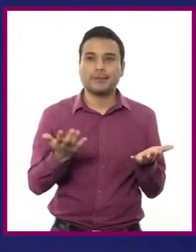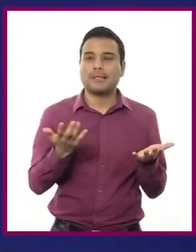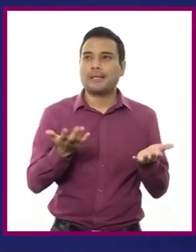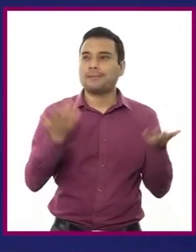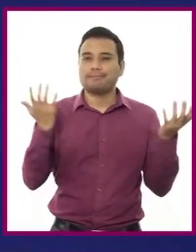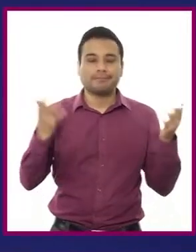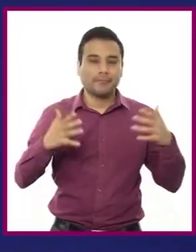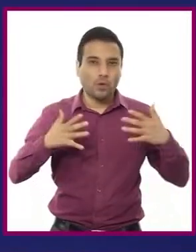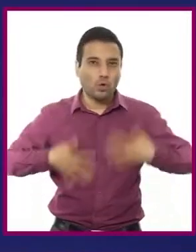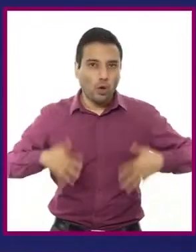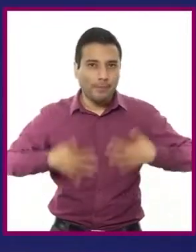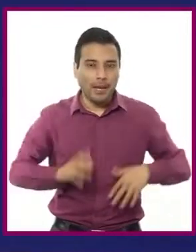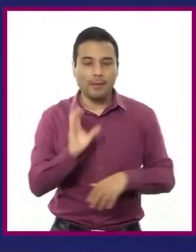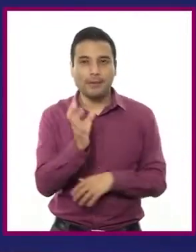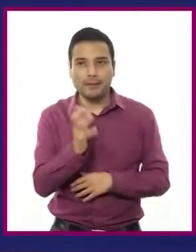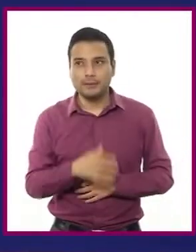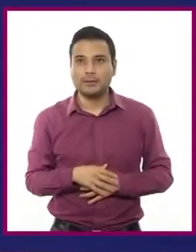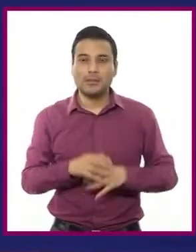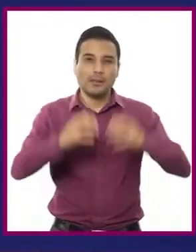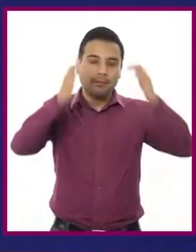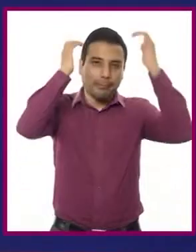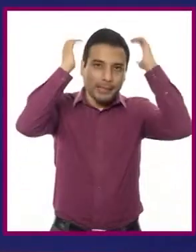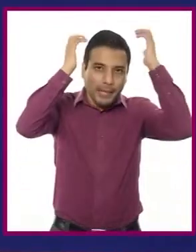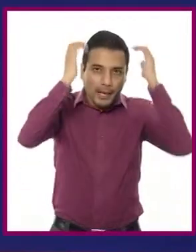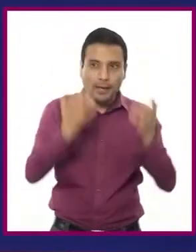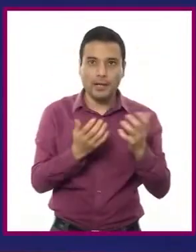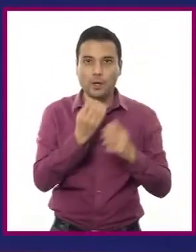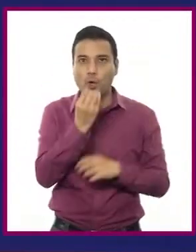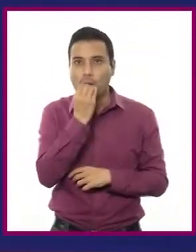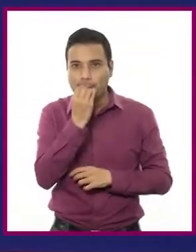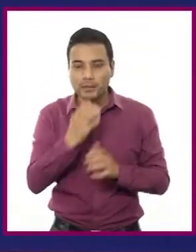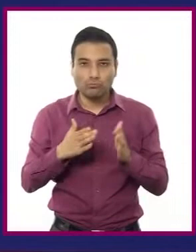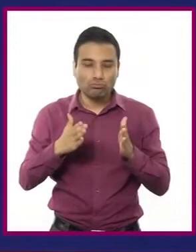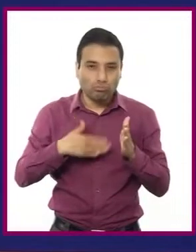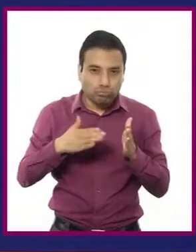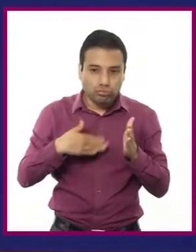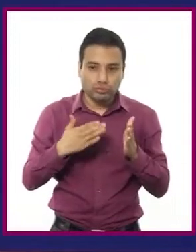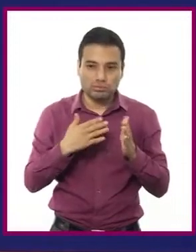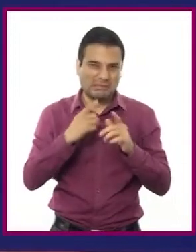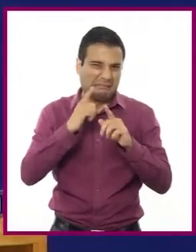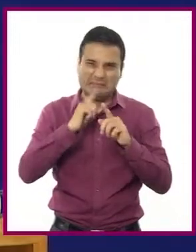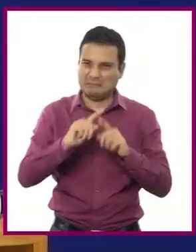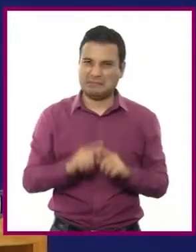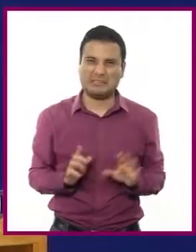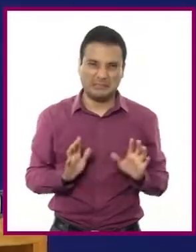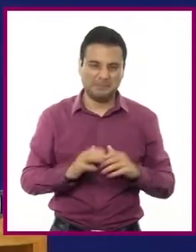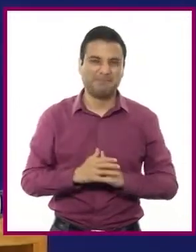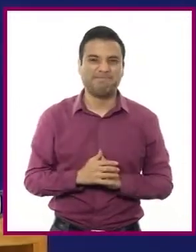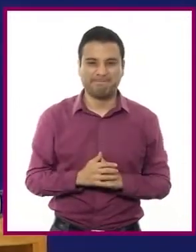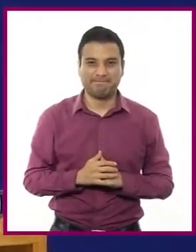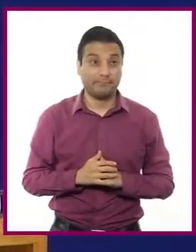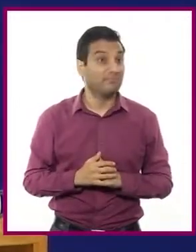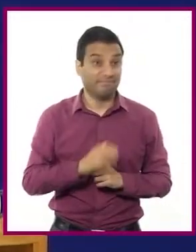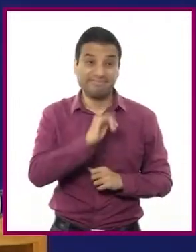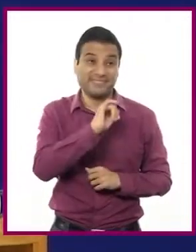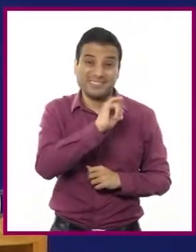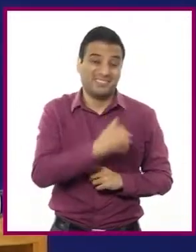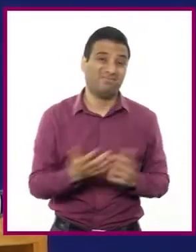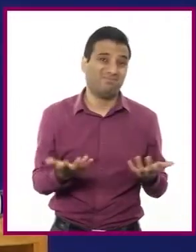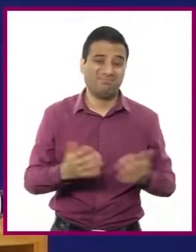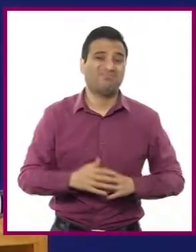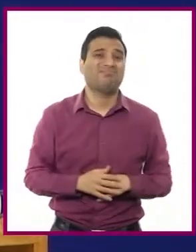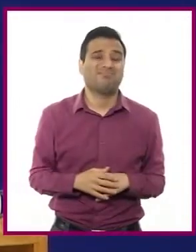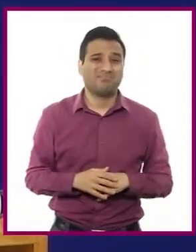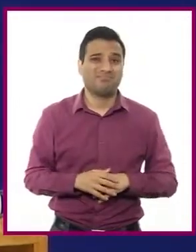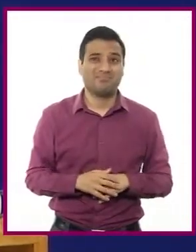la ropa, bañarnos, preparar los alimentos, por mencionar algunas actividades. Así es, profesor, y más